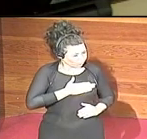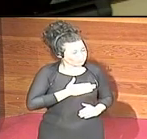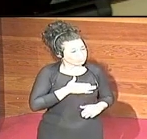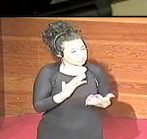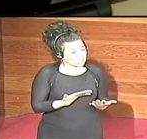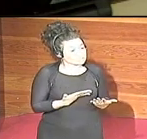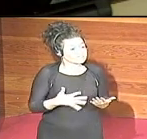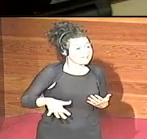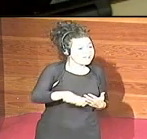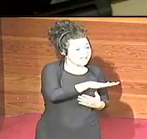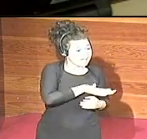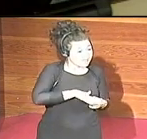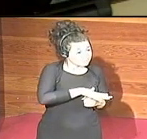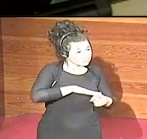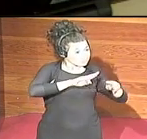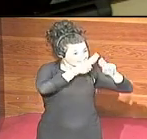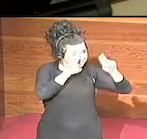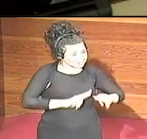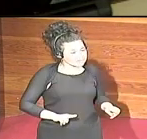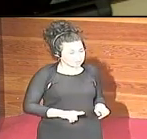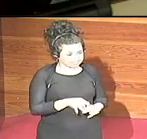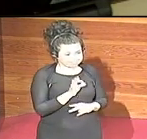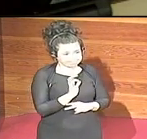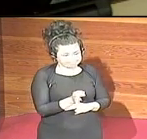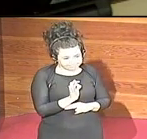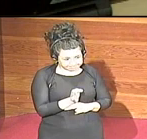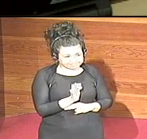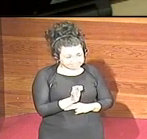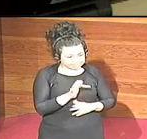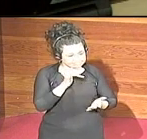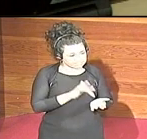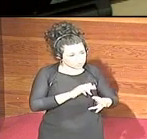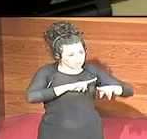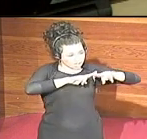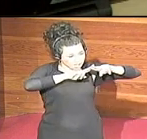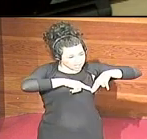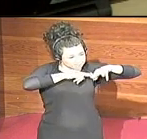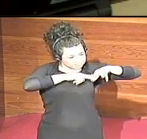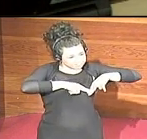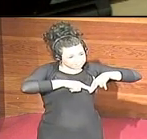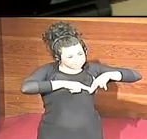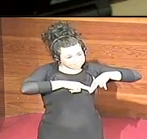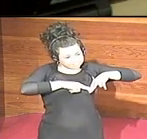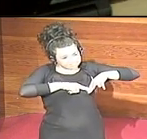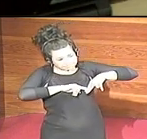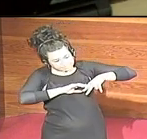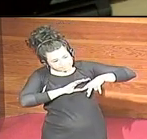internacional, efectivamente, ha habido un análisis de